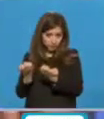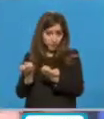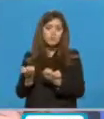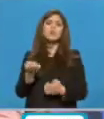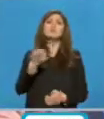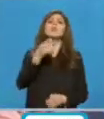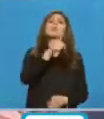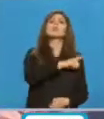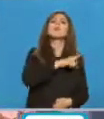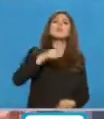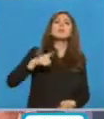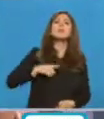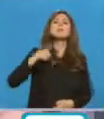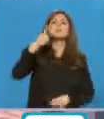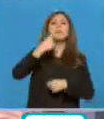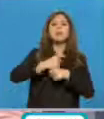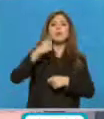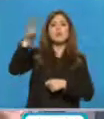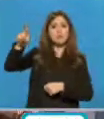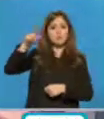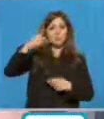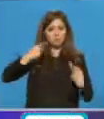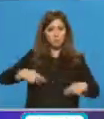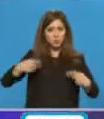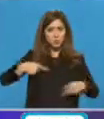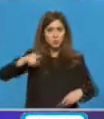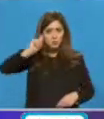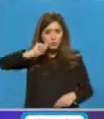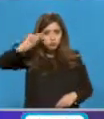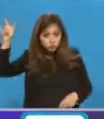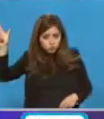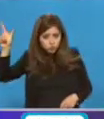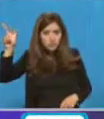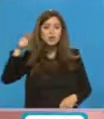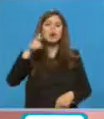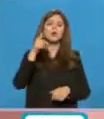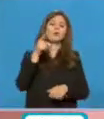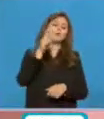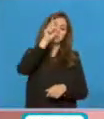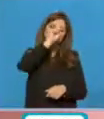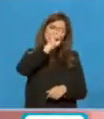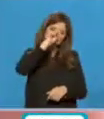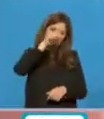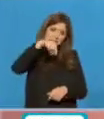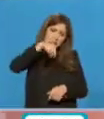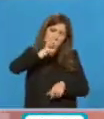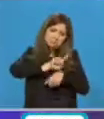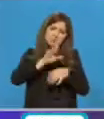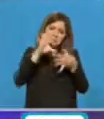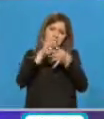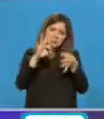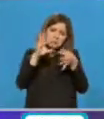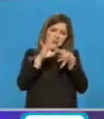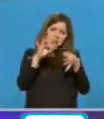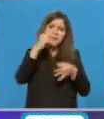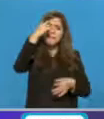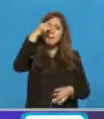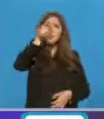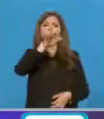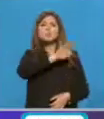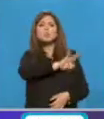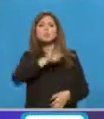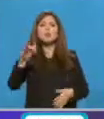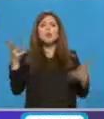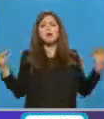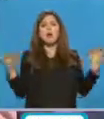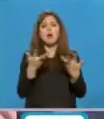como asesorarse con algún profesional, y el día de hoy les voy a dar unas sencillas recomendaciones que cualquiera puede seguir en casa para